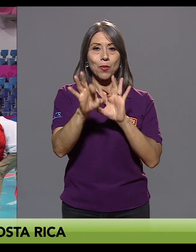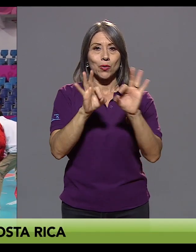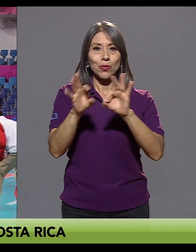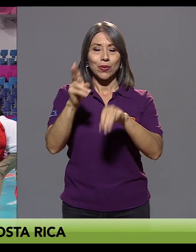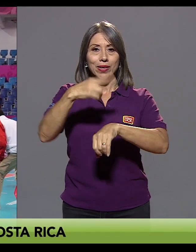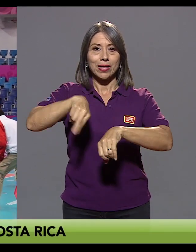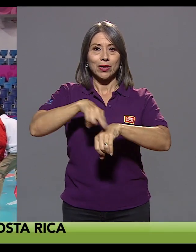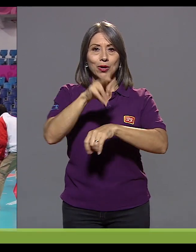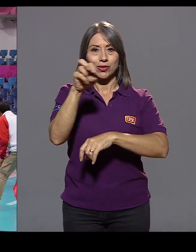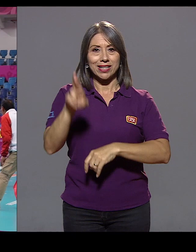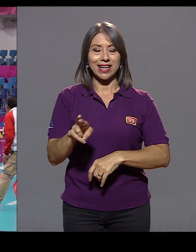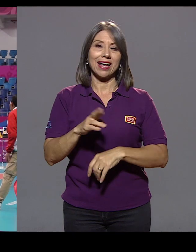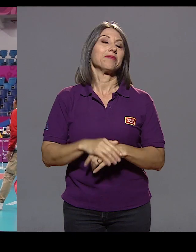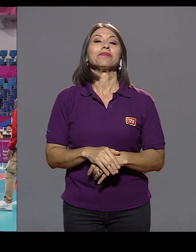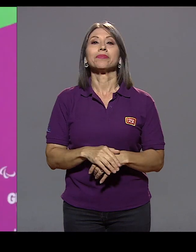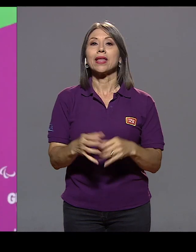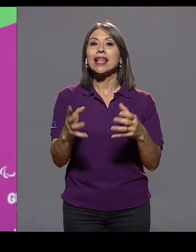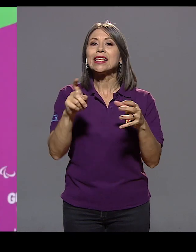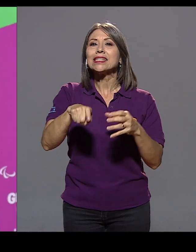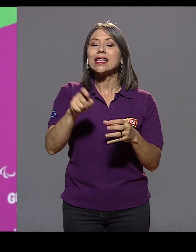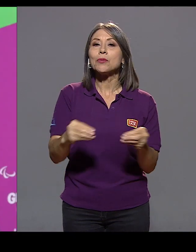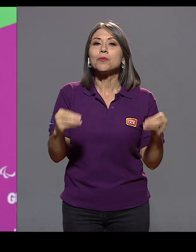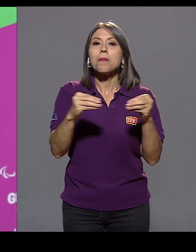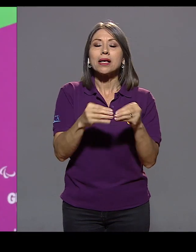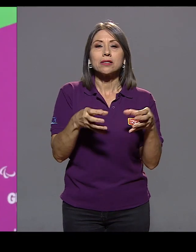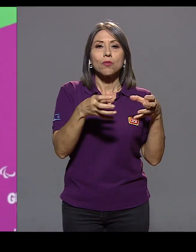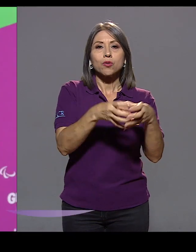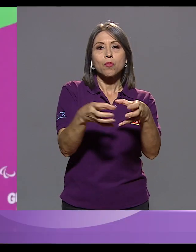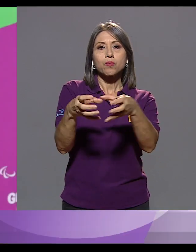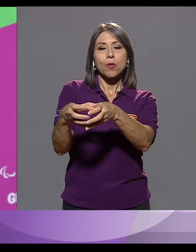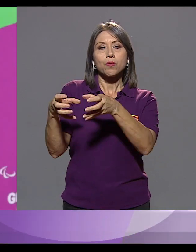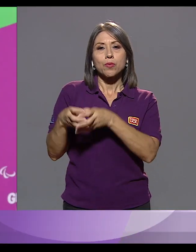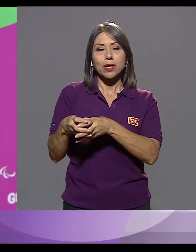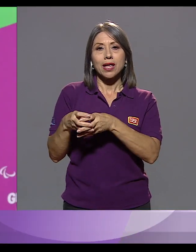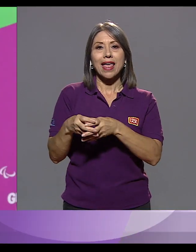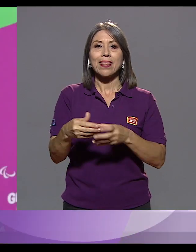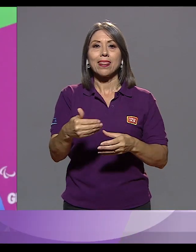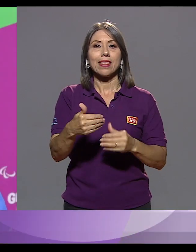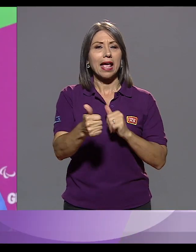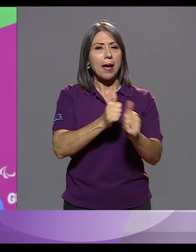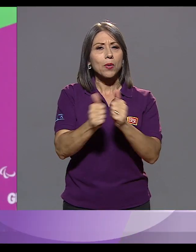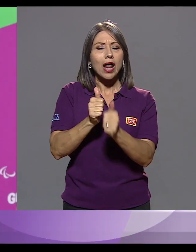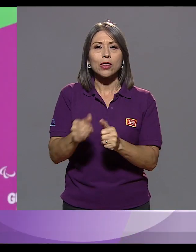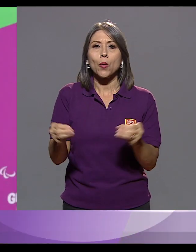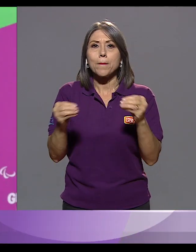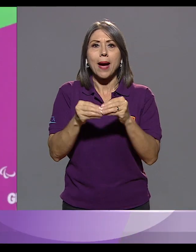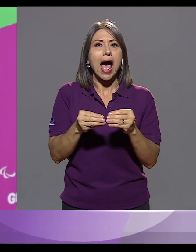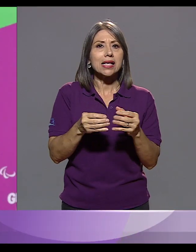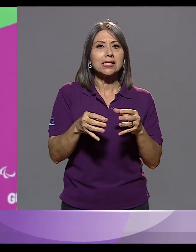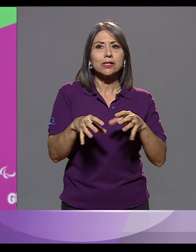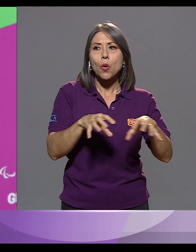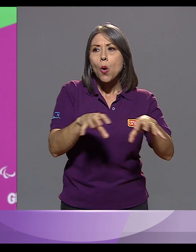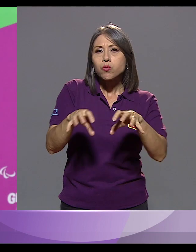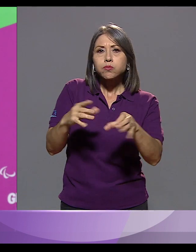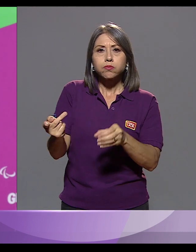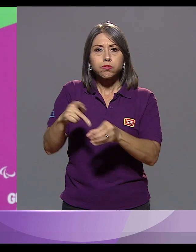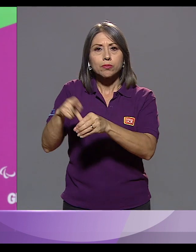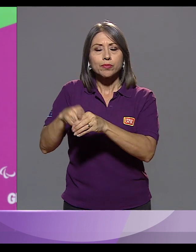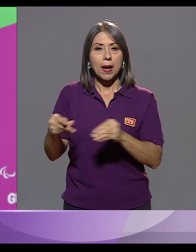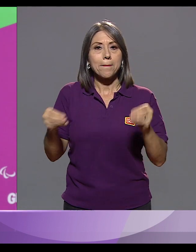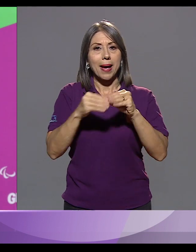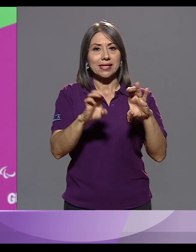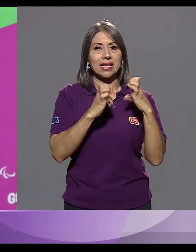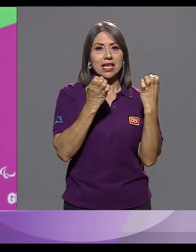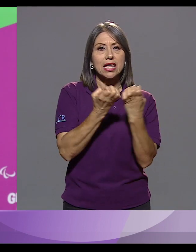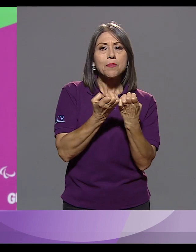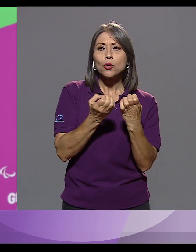tricolor. Crear más grupos y poder tener un campeonato más competitivo, con más equipos, y de ahí tener